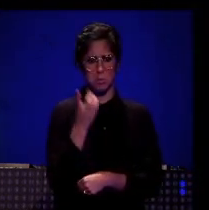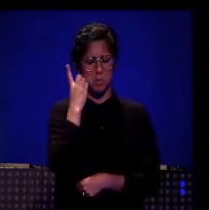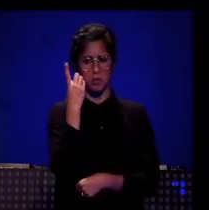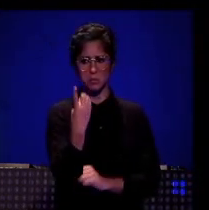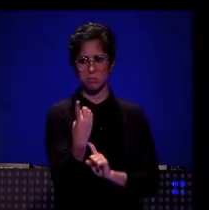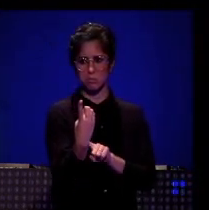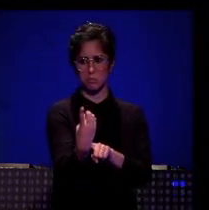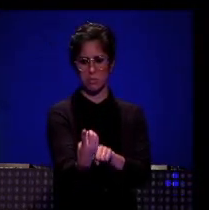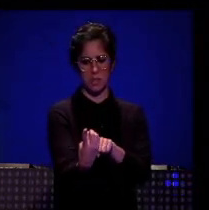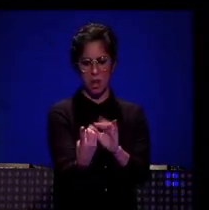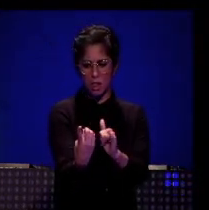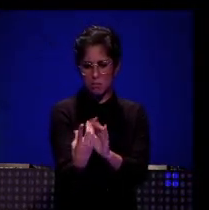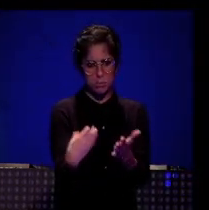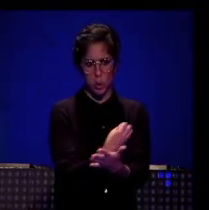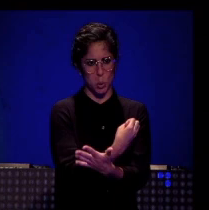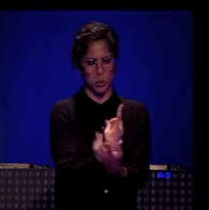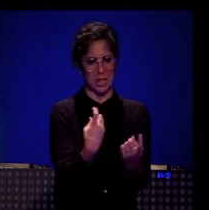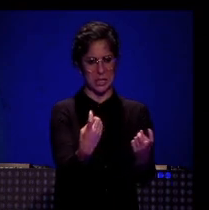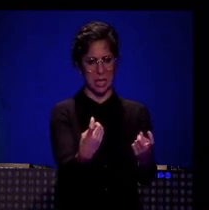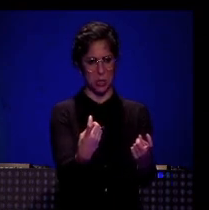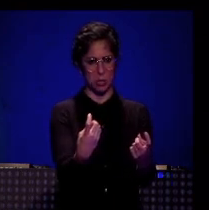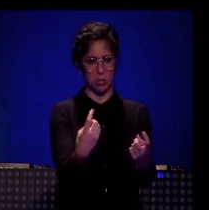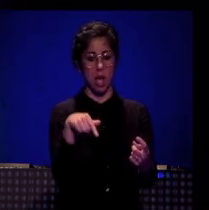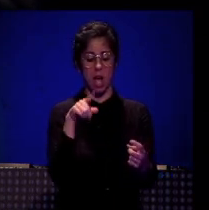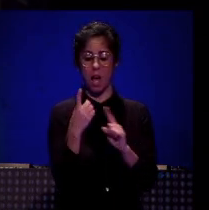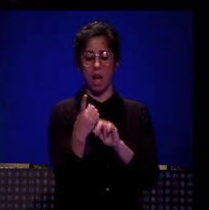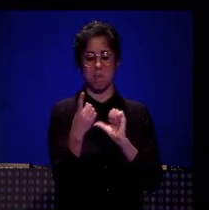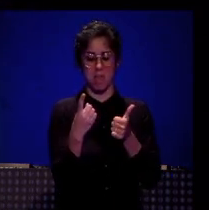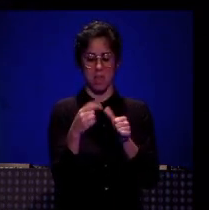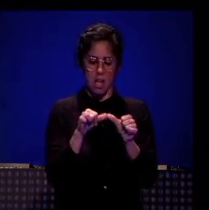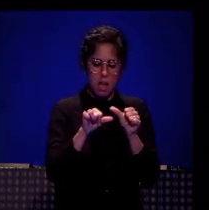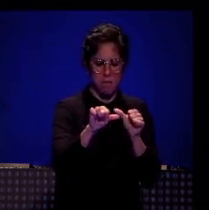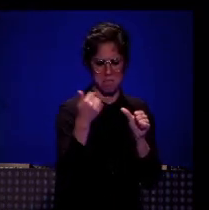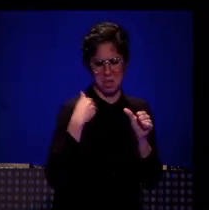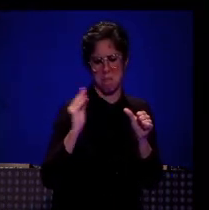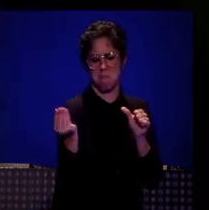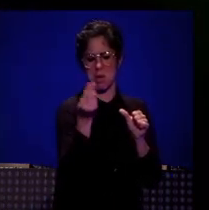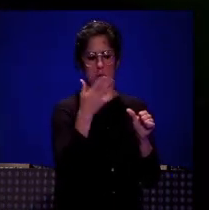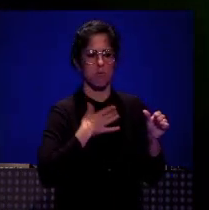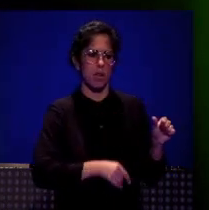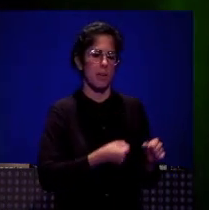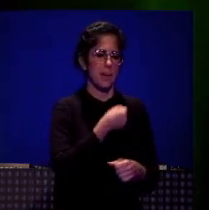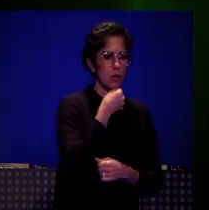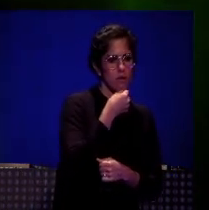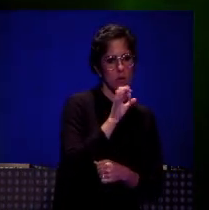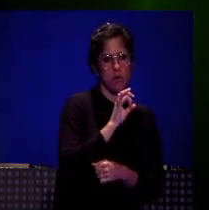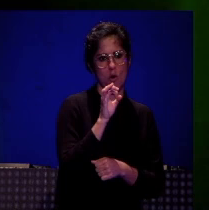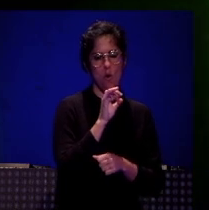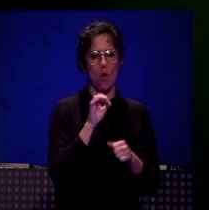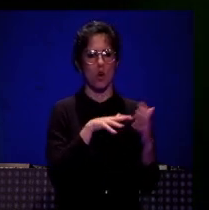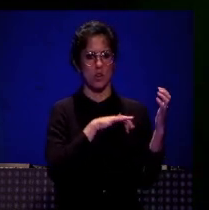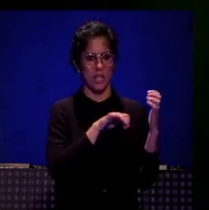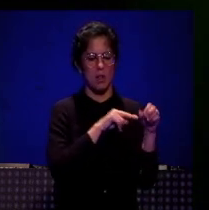lo tenéis todo y a partir de ellas mejorar lo que queráis un micrófono o una tarjeta de audio en un